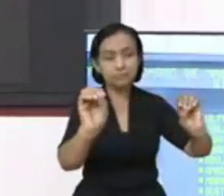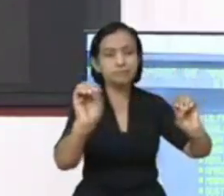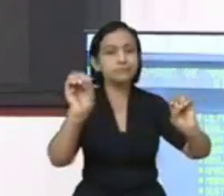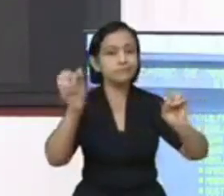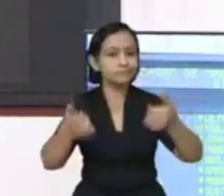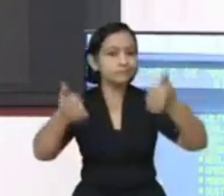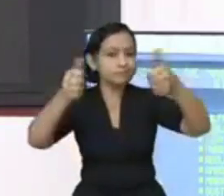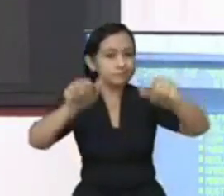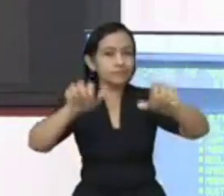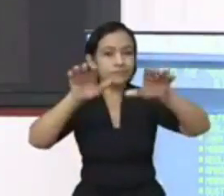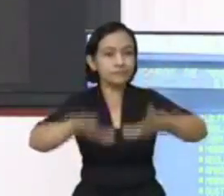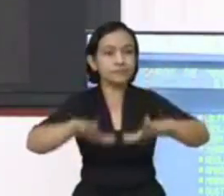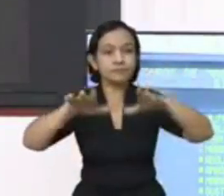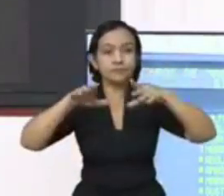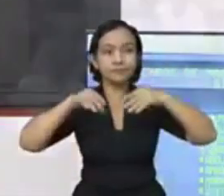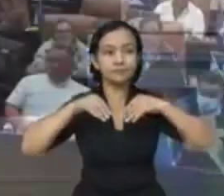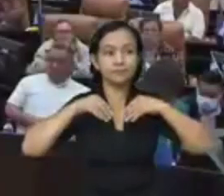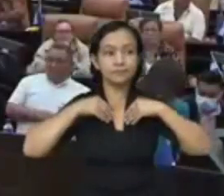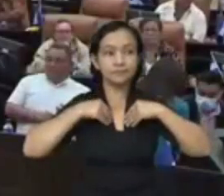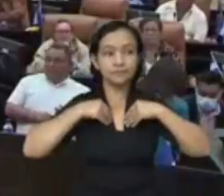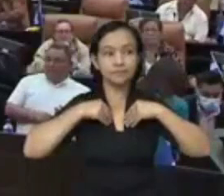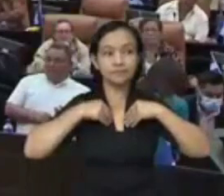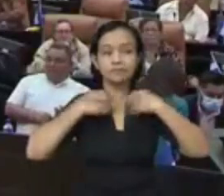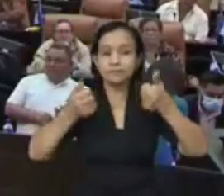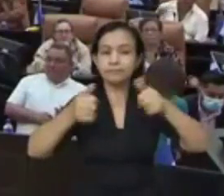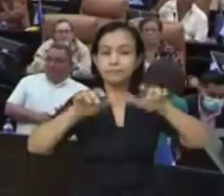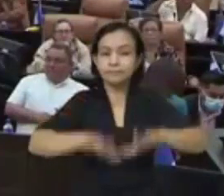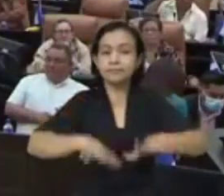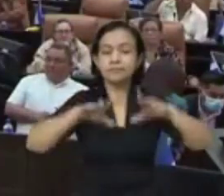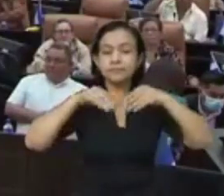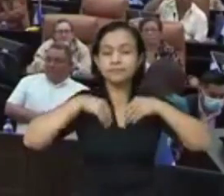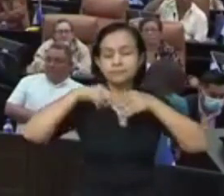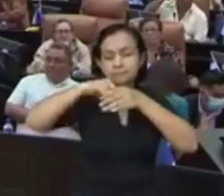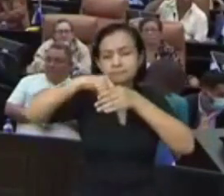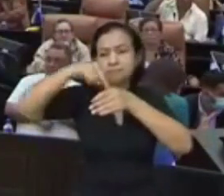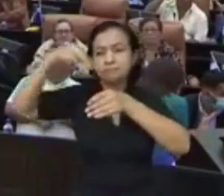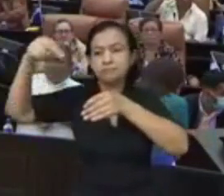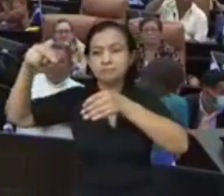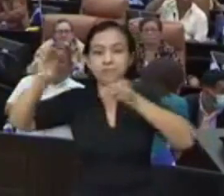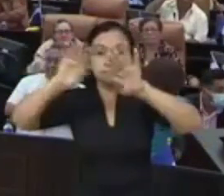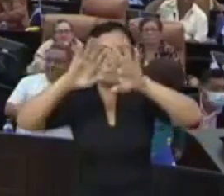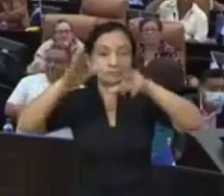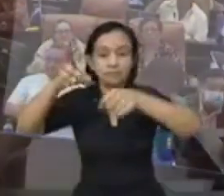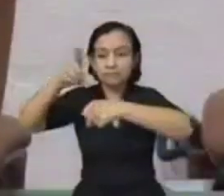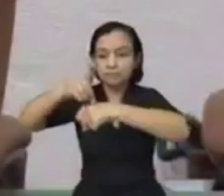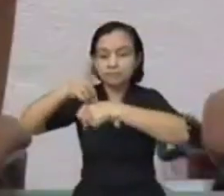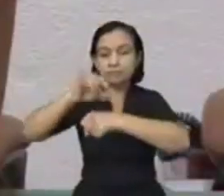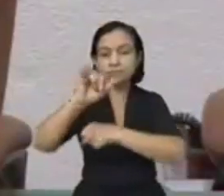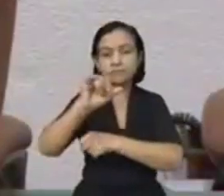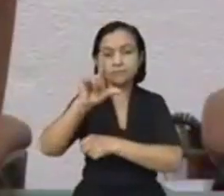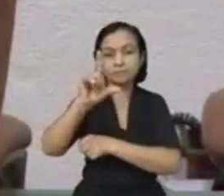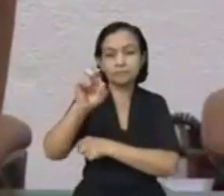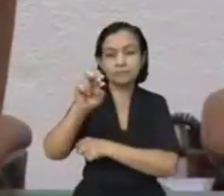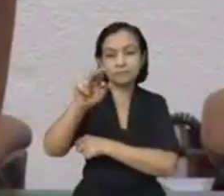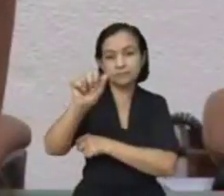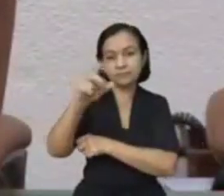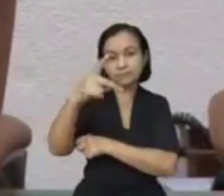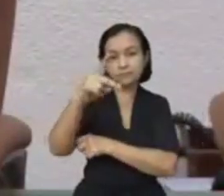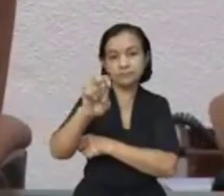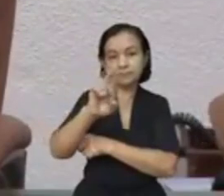Se aprueba, se acepta la renuncia de la doctora Ileana